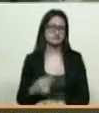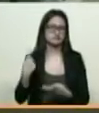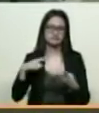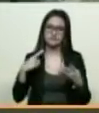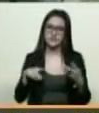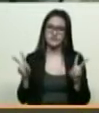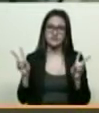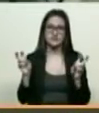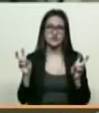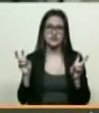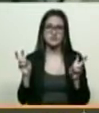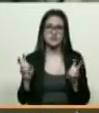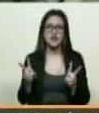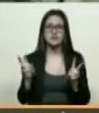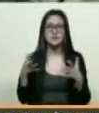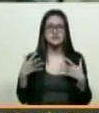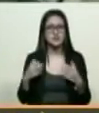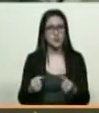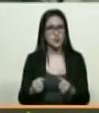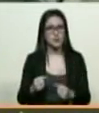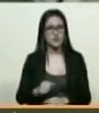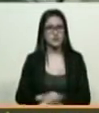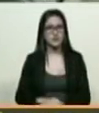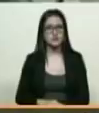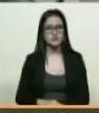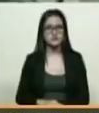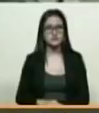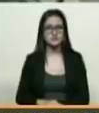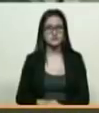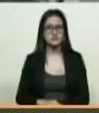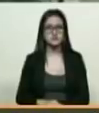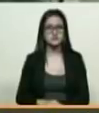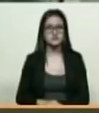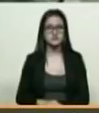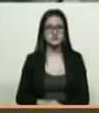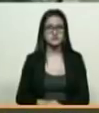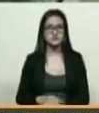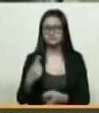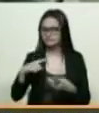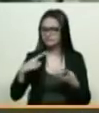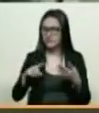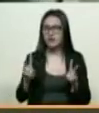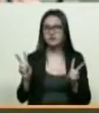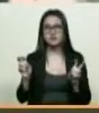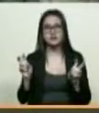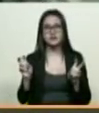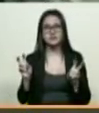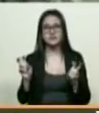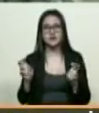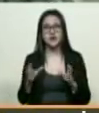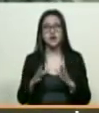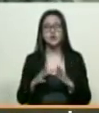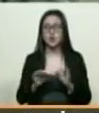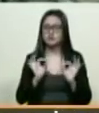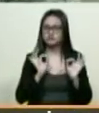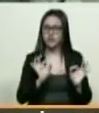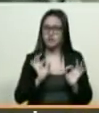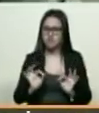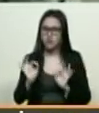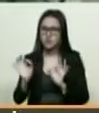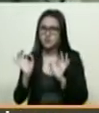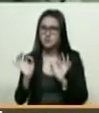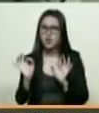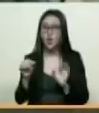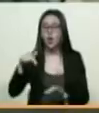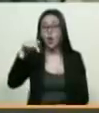diversos temas, con el tema de la seguridad incluso, con diversos temas, que todos fueron puntualizados en el